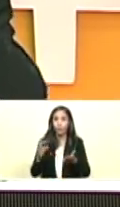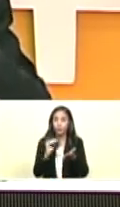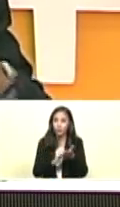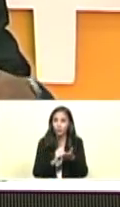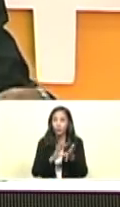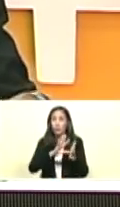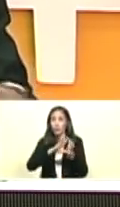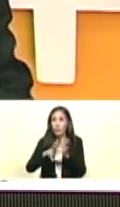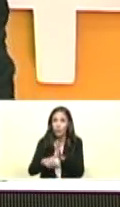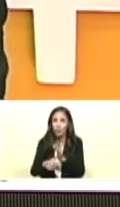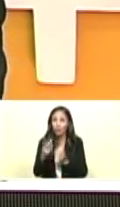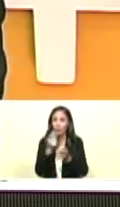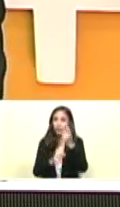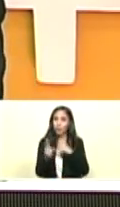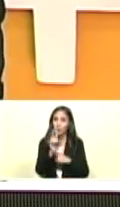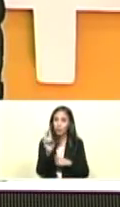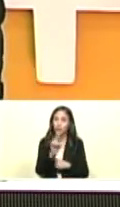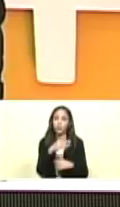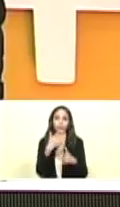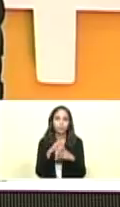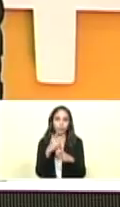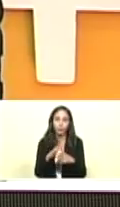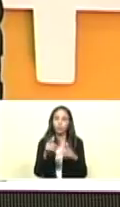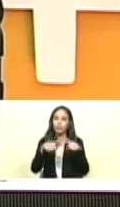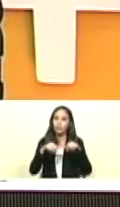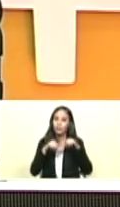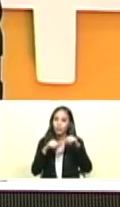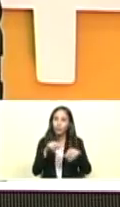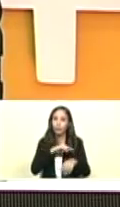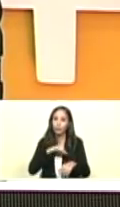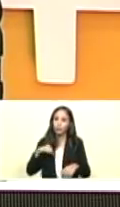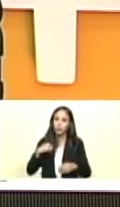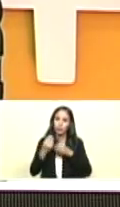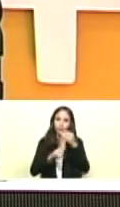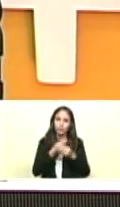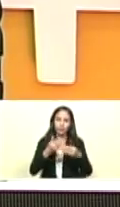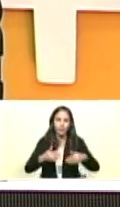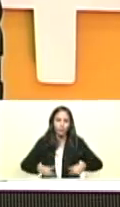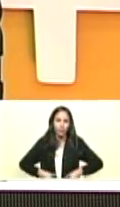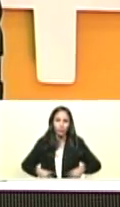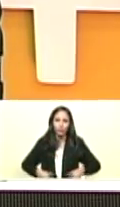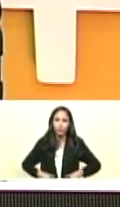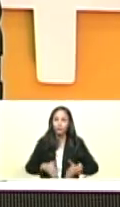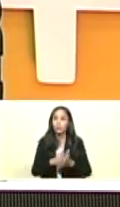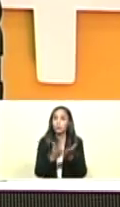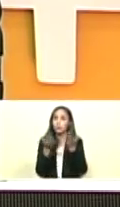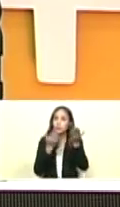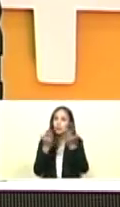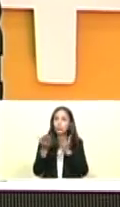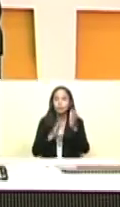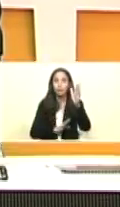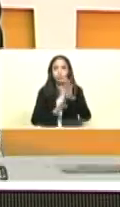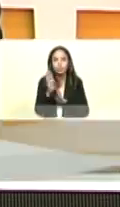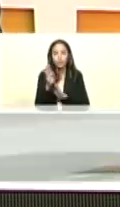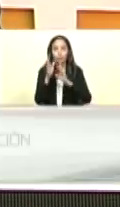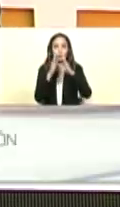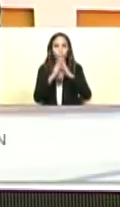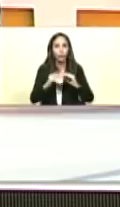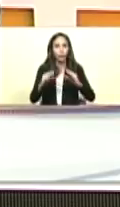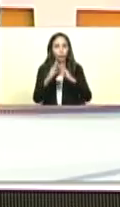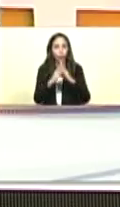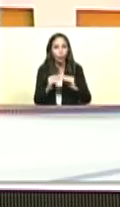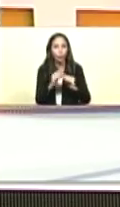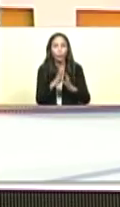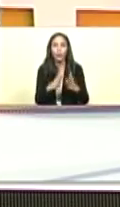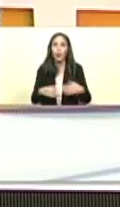nosotros somos capaces de demostrar, van a ver que el esfuerzo de poner el petróleo al servicio del desarrollo nacional, de la justicia y